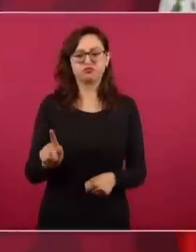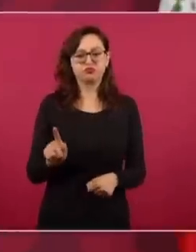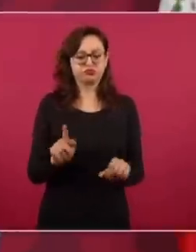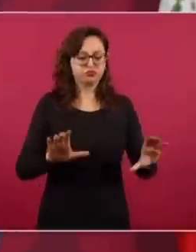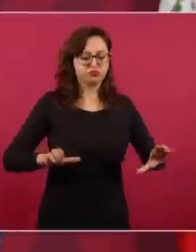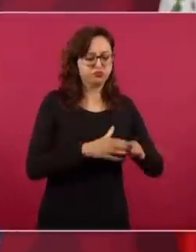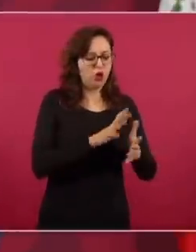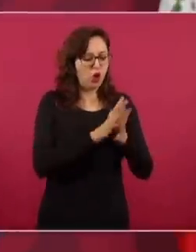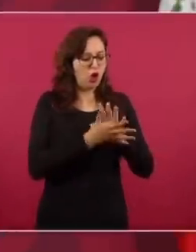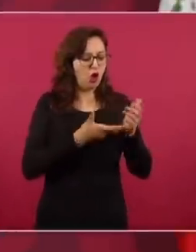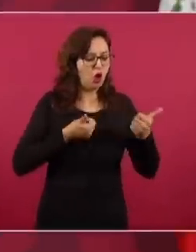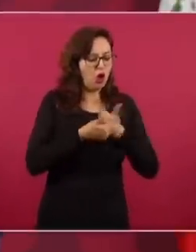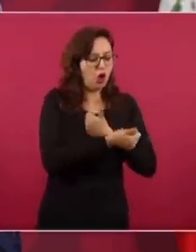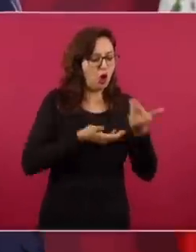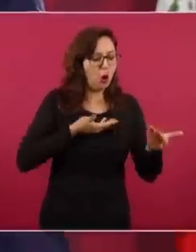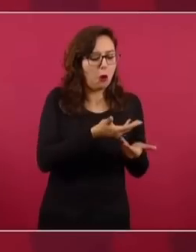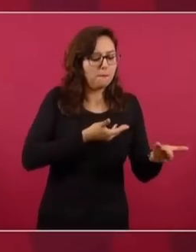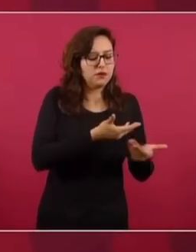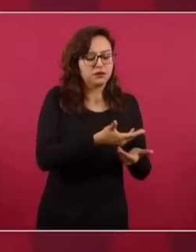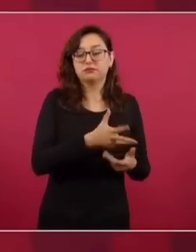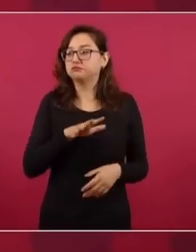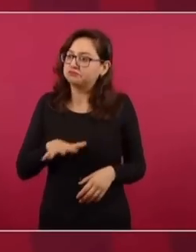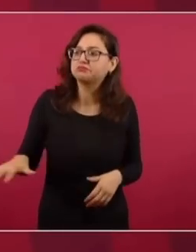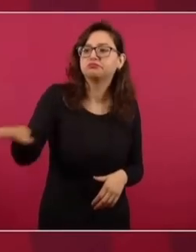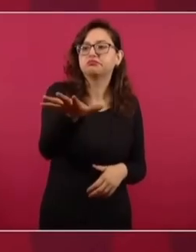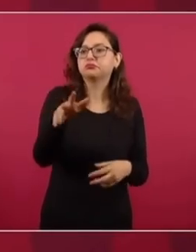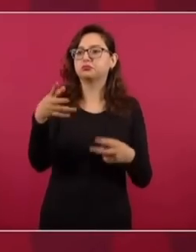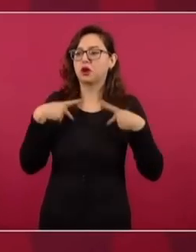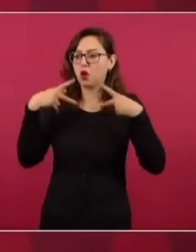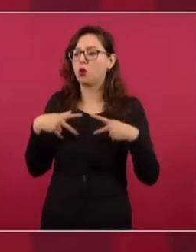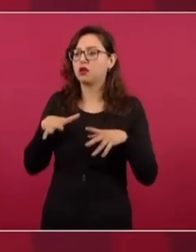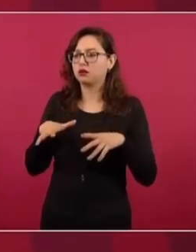del pueblo. Entonces,